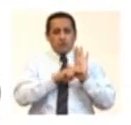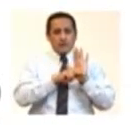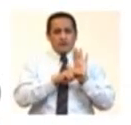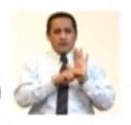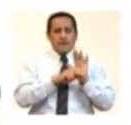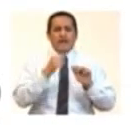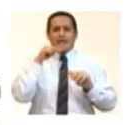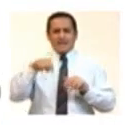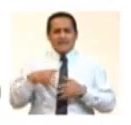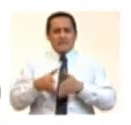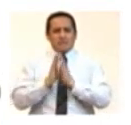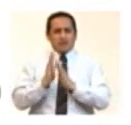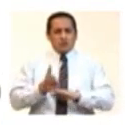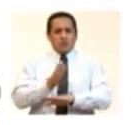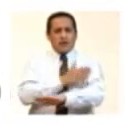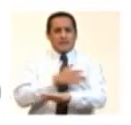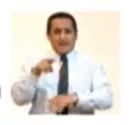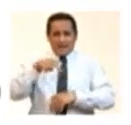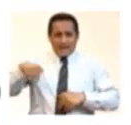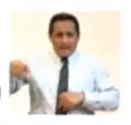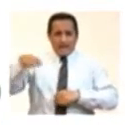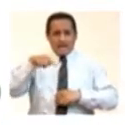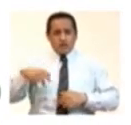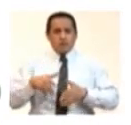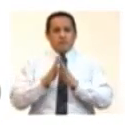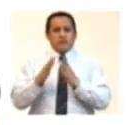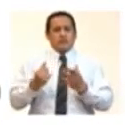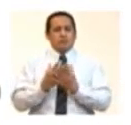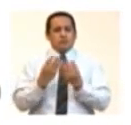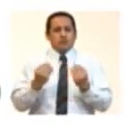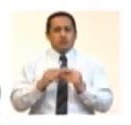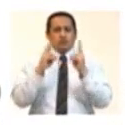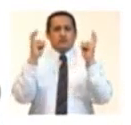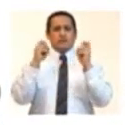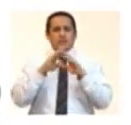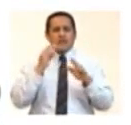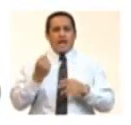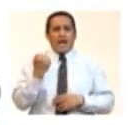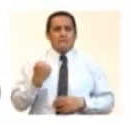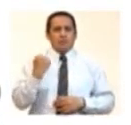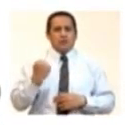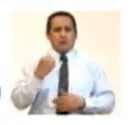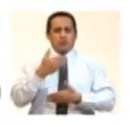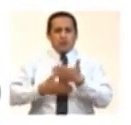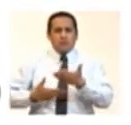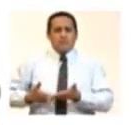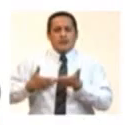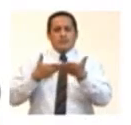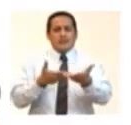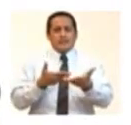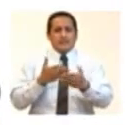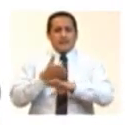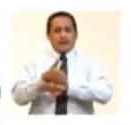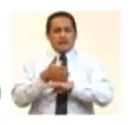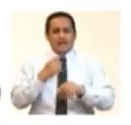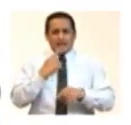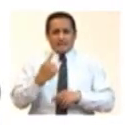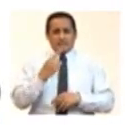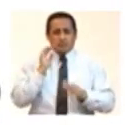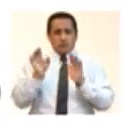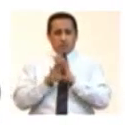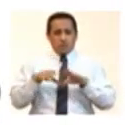normas. Este pedido inicial que ellos hacen, esta suerte de gran premisa sobre la cual estructuran su